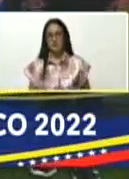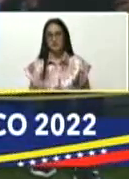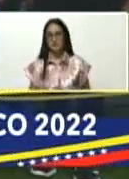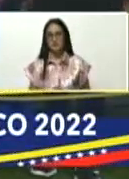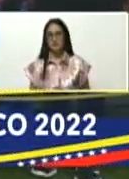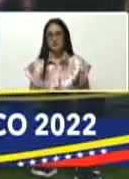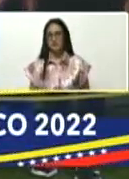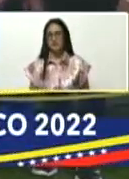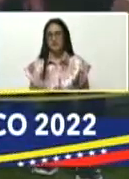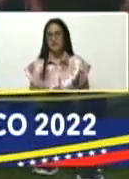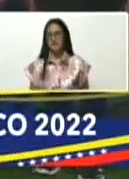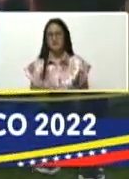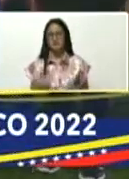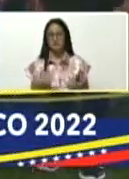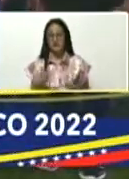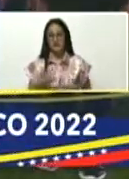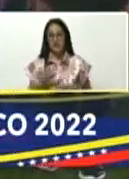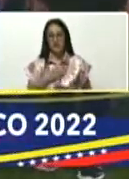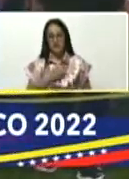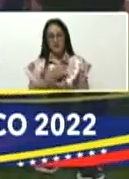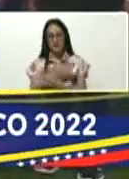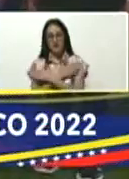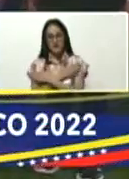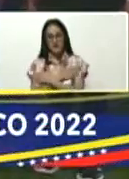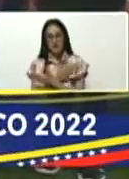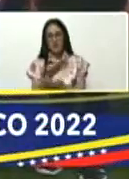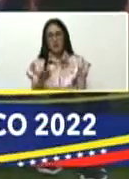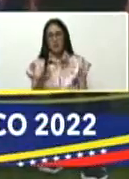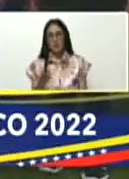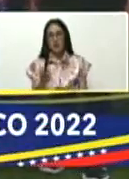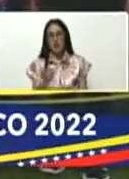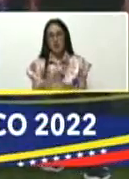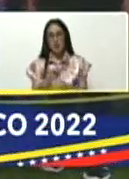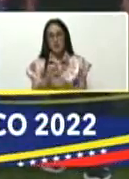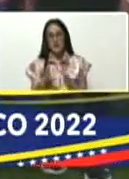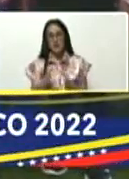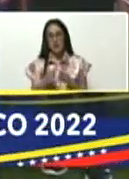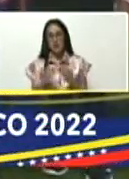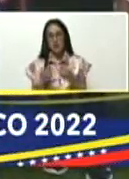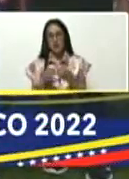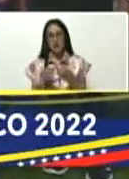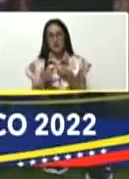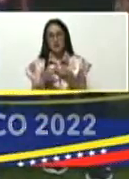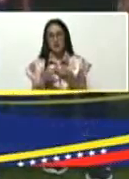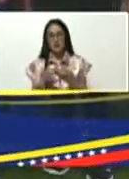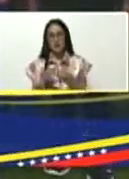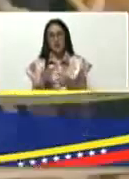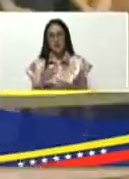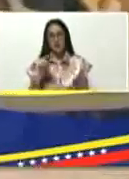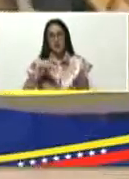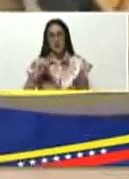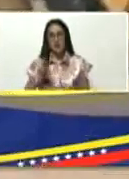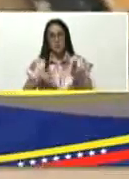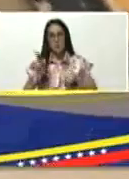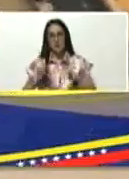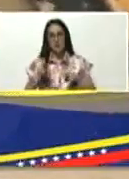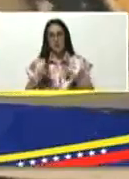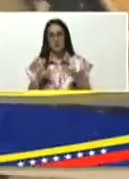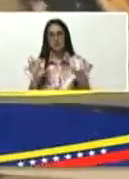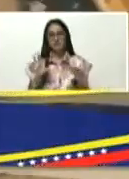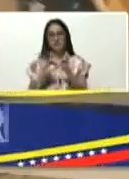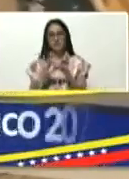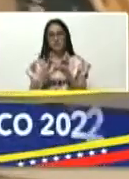Presidente, de verdad quiero felicitarlo a usted, al gobernador, a todo el equipo por esta expo, por el